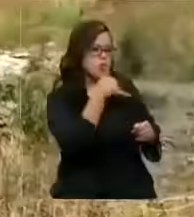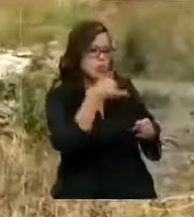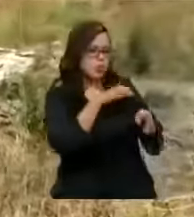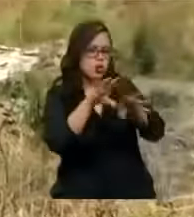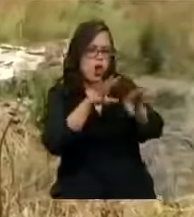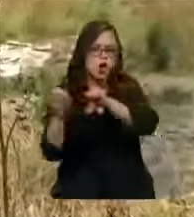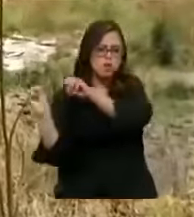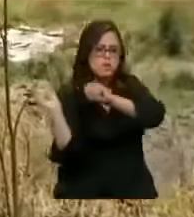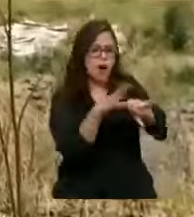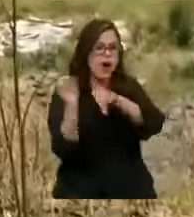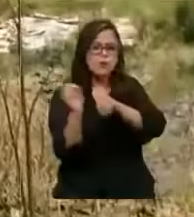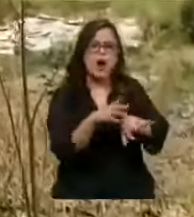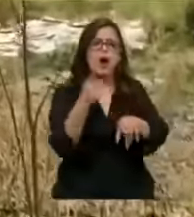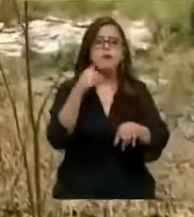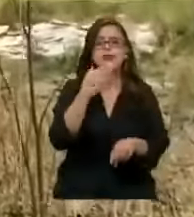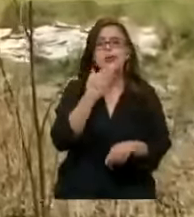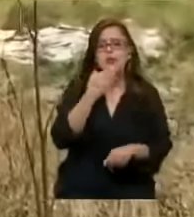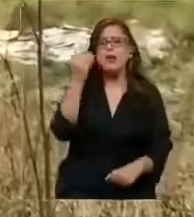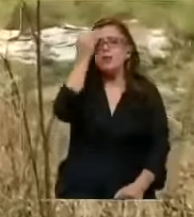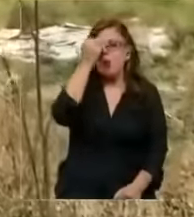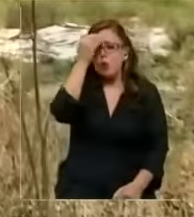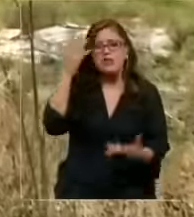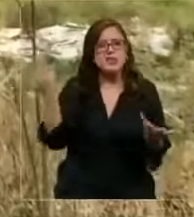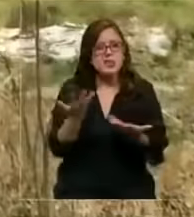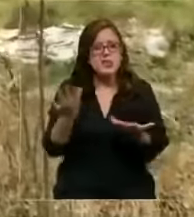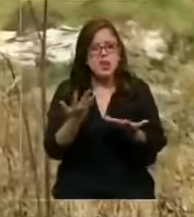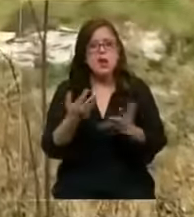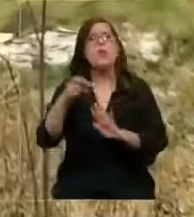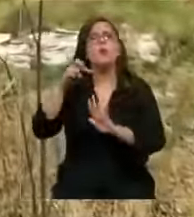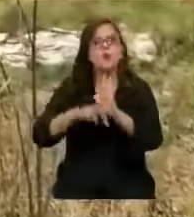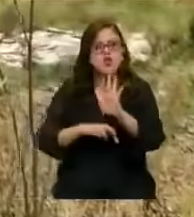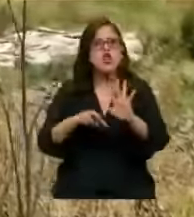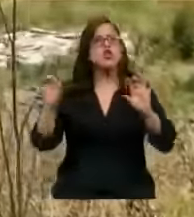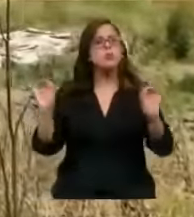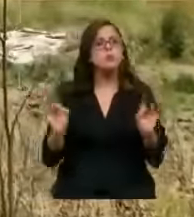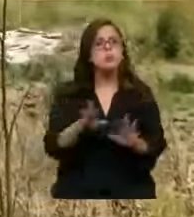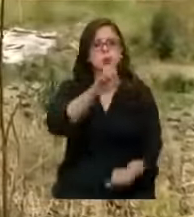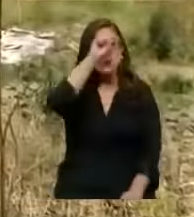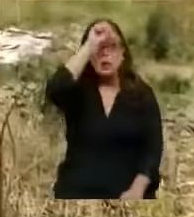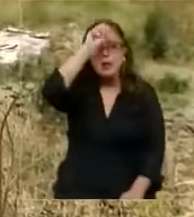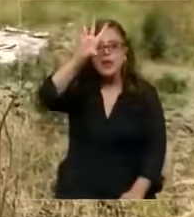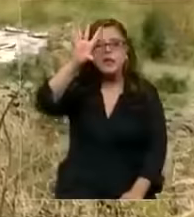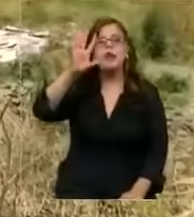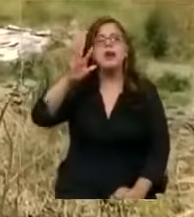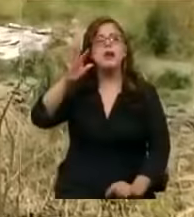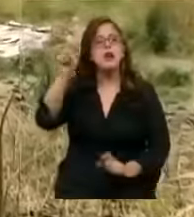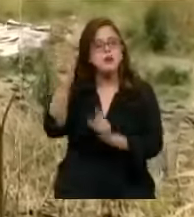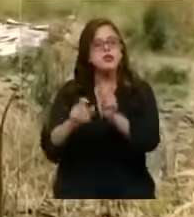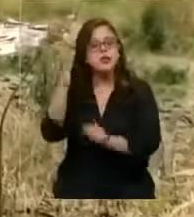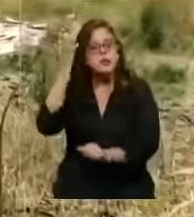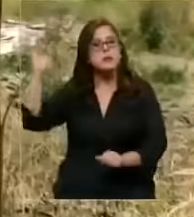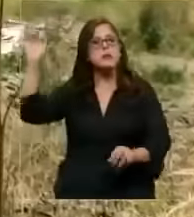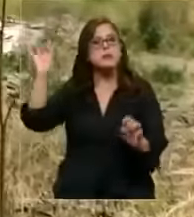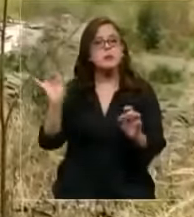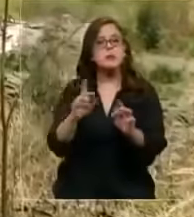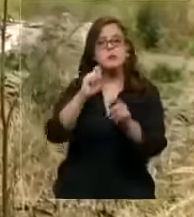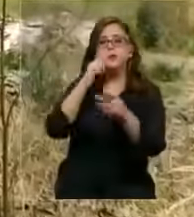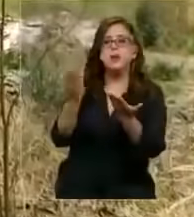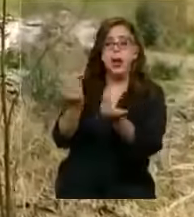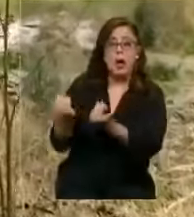ahora una preocupación extra, la existencia de un proyecto minero que, según algunos especialistas, podría terminar por sepultar